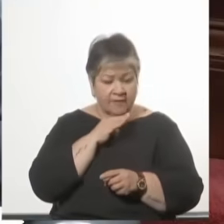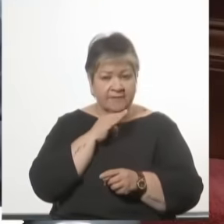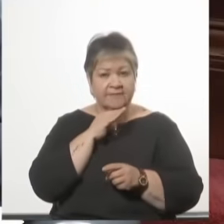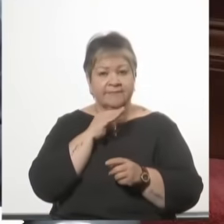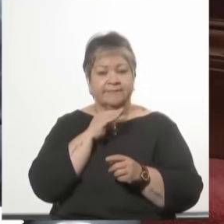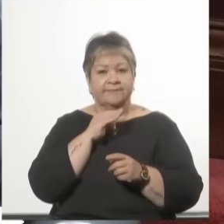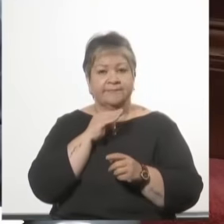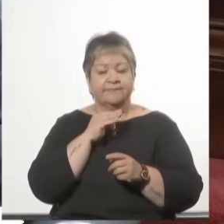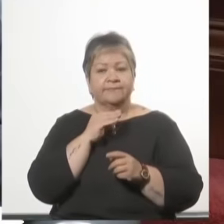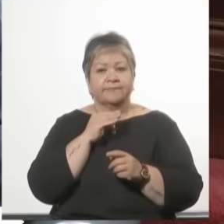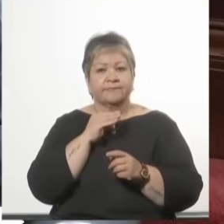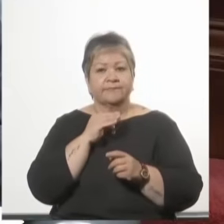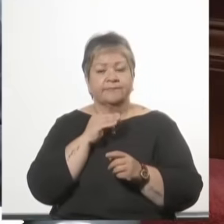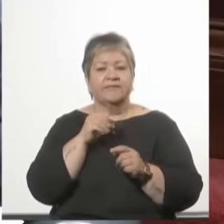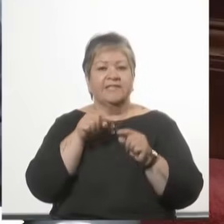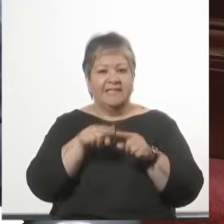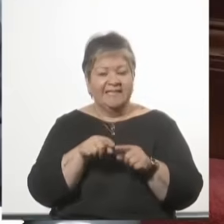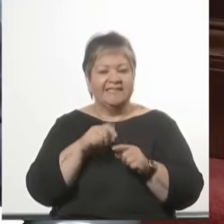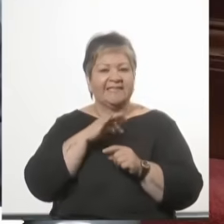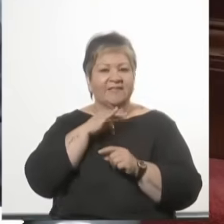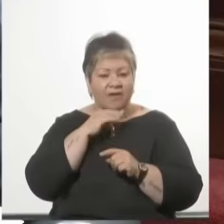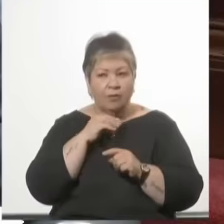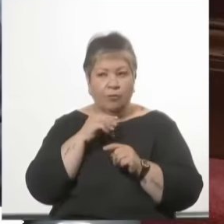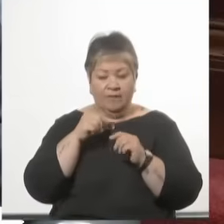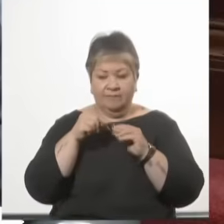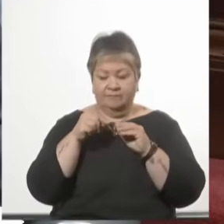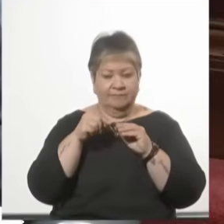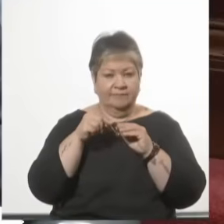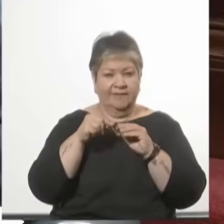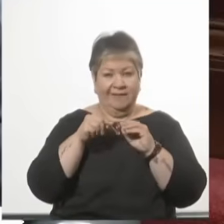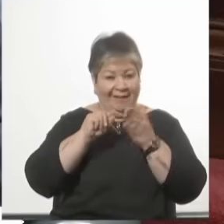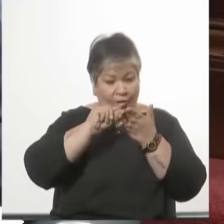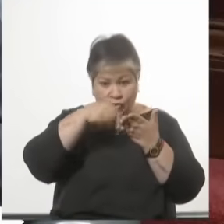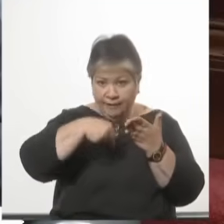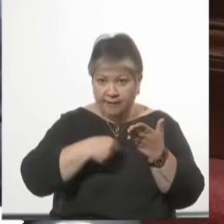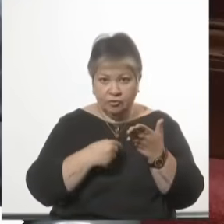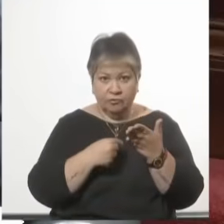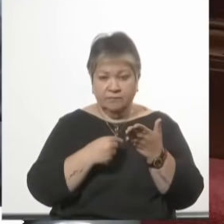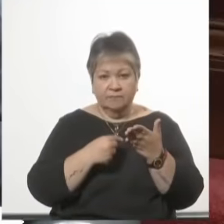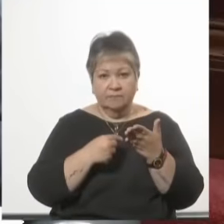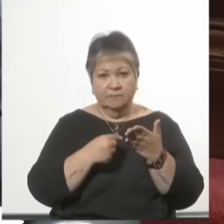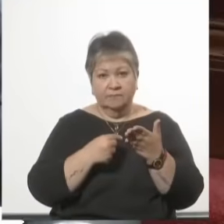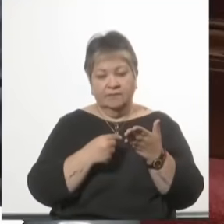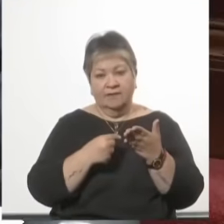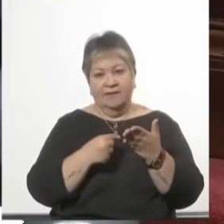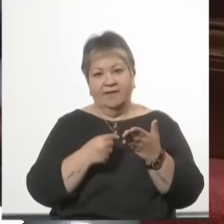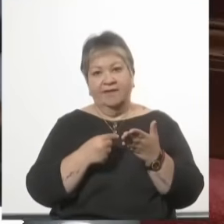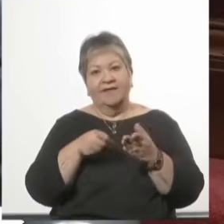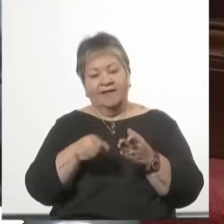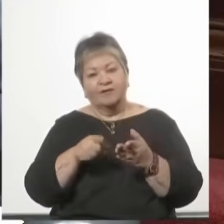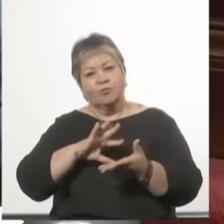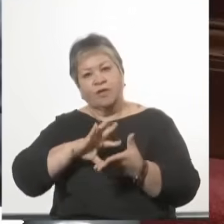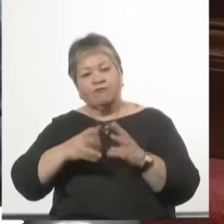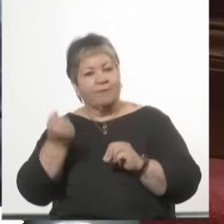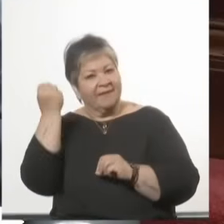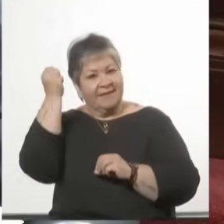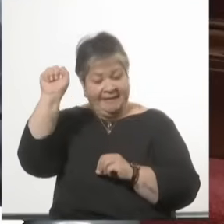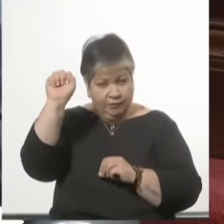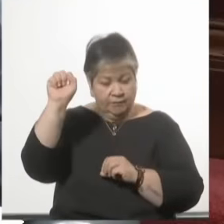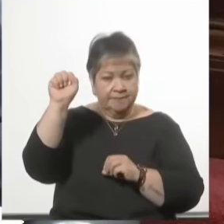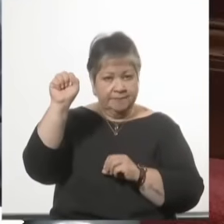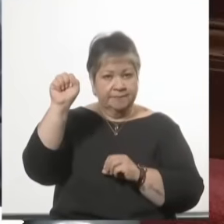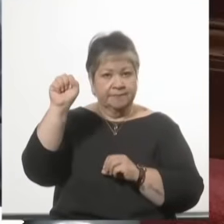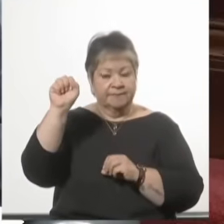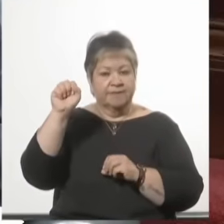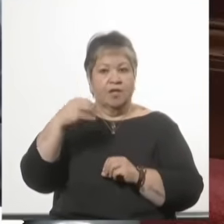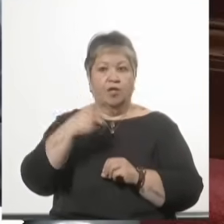fue sometida. Ese fraude, jurídicamente en el plano contractual, encuadra en la figura del dolo como vicio del consentimiento, toda vez que la voluntad